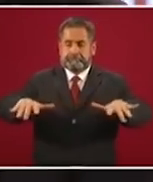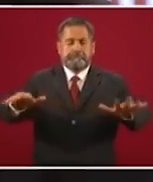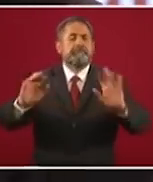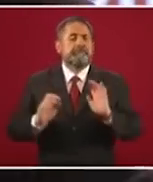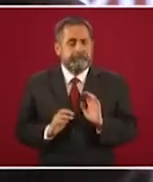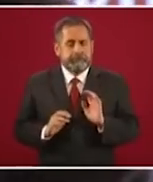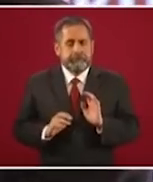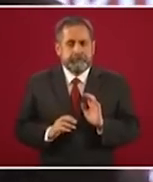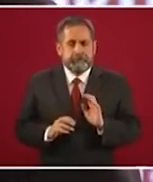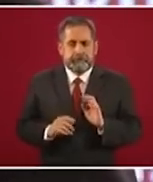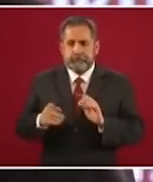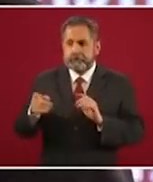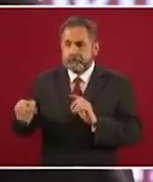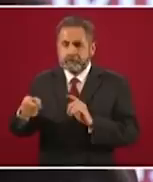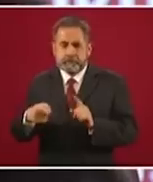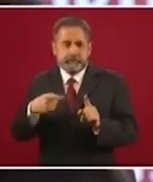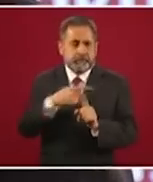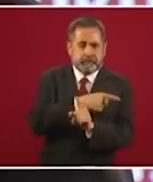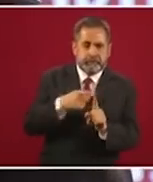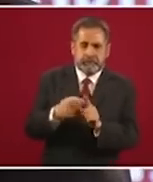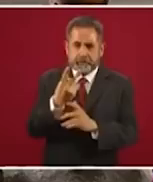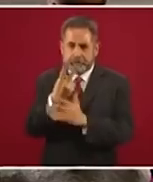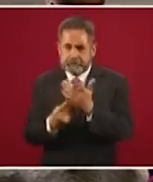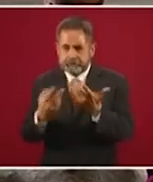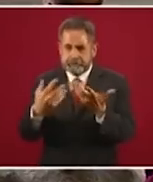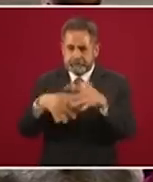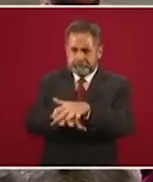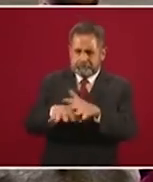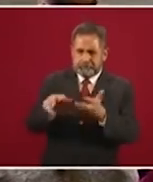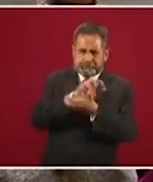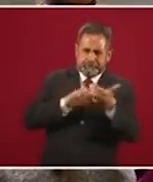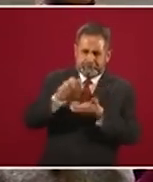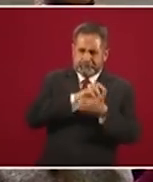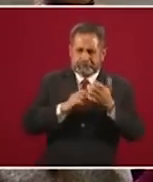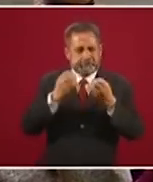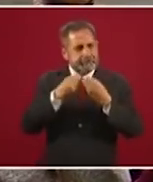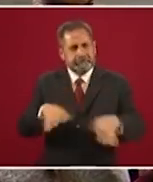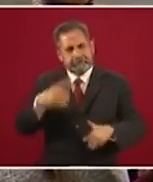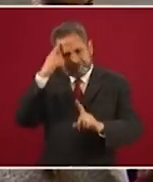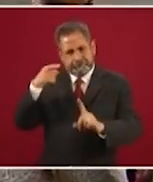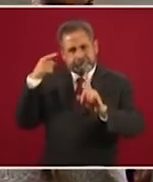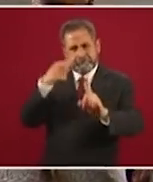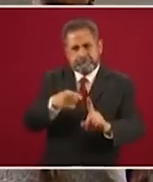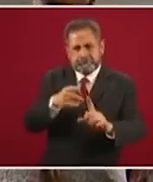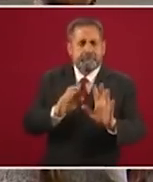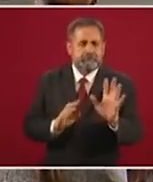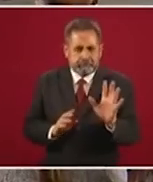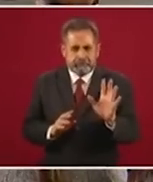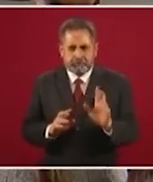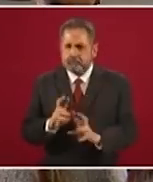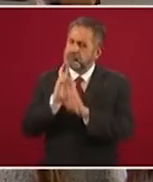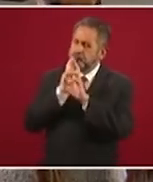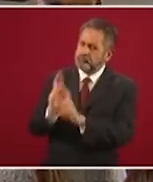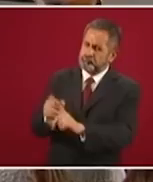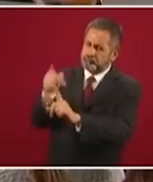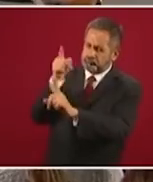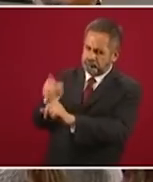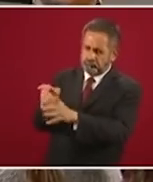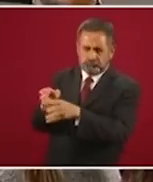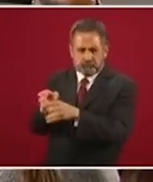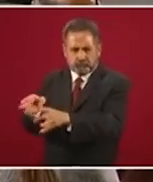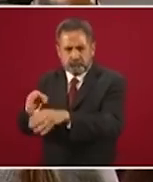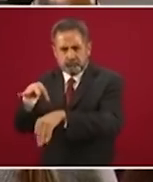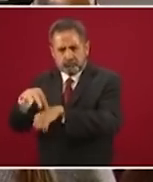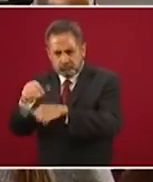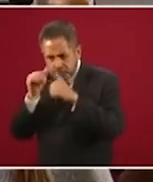combinamos agendas y si empezamos a entrar con temas que pudieran ser controversiales, se pierde efectividad en los mensajes, no